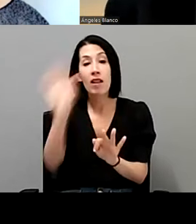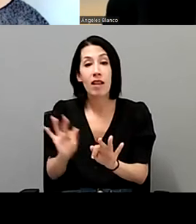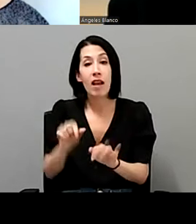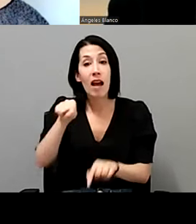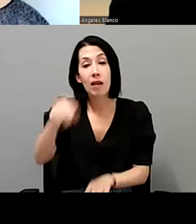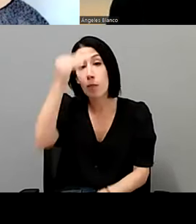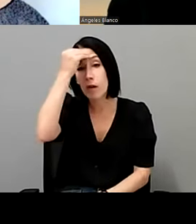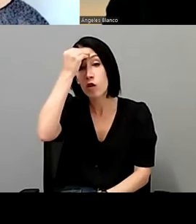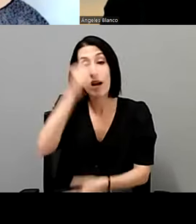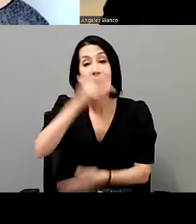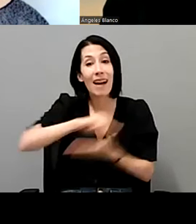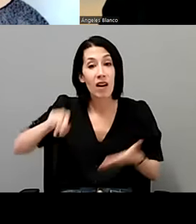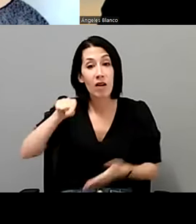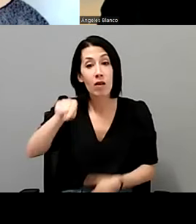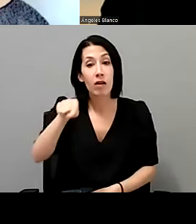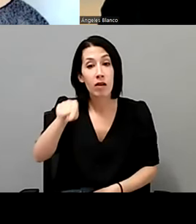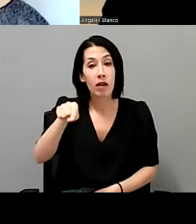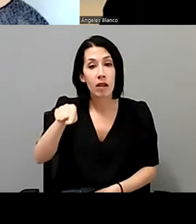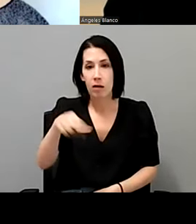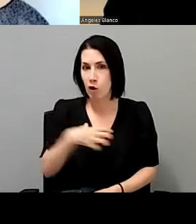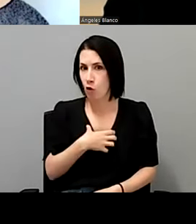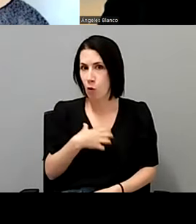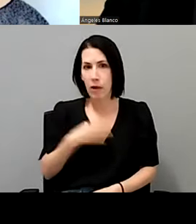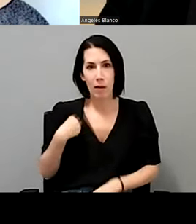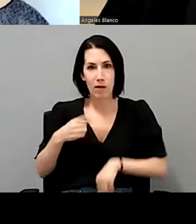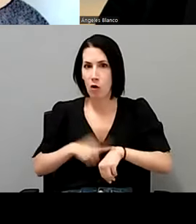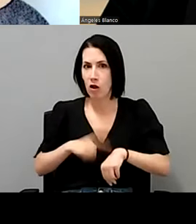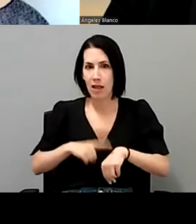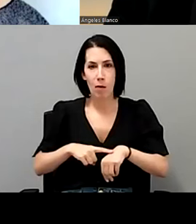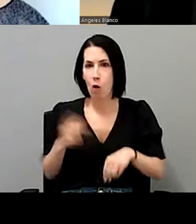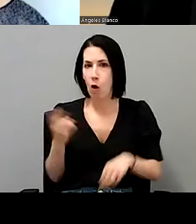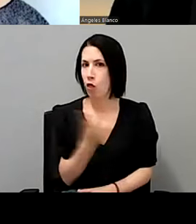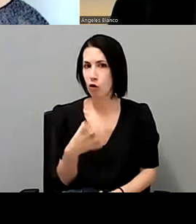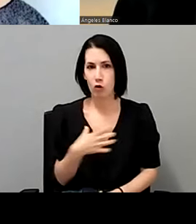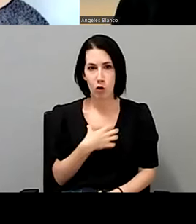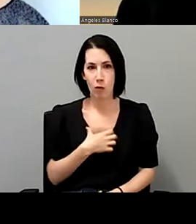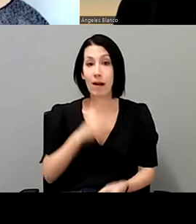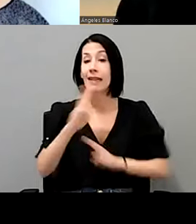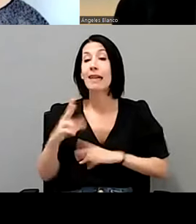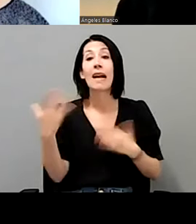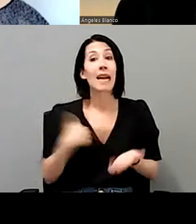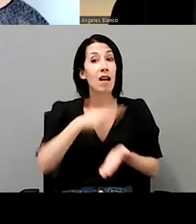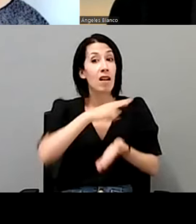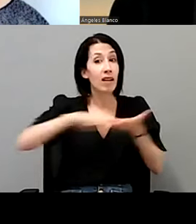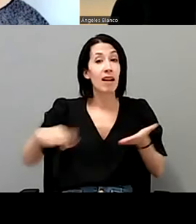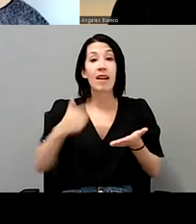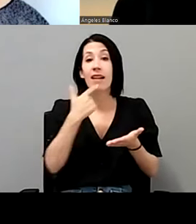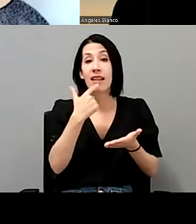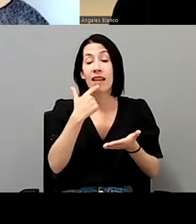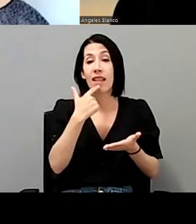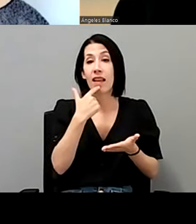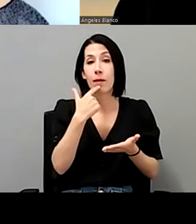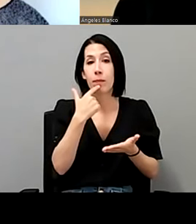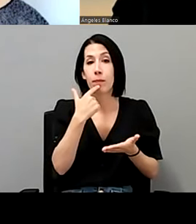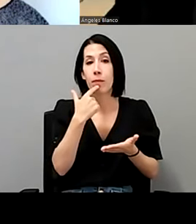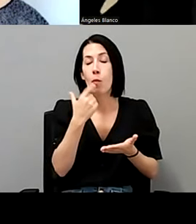Galicia es incompatible. En Galicia lo plantean como compatible, José, pero claro,